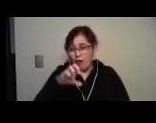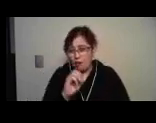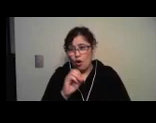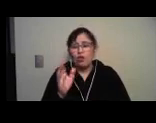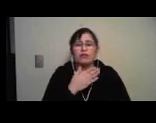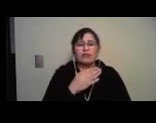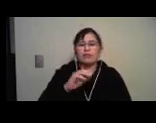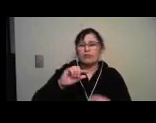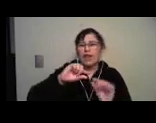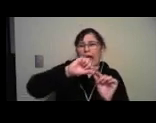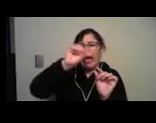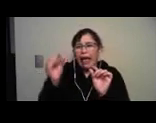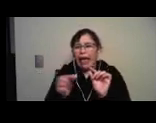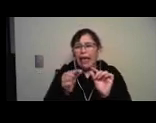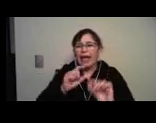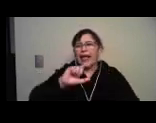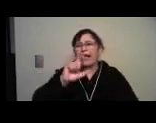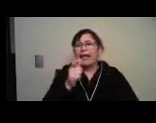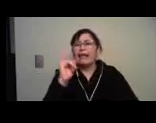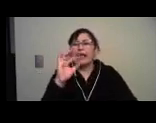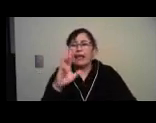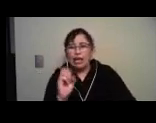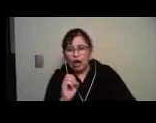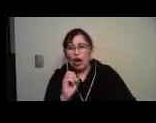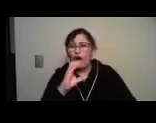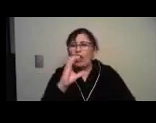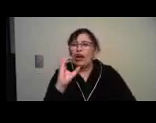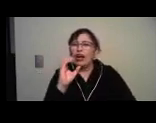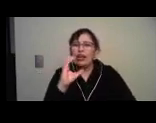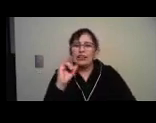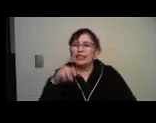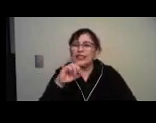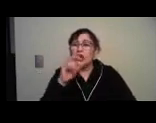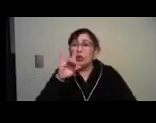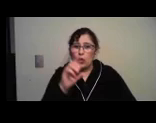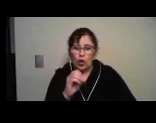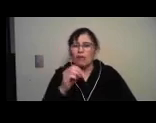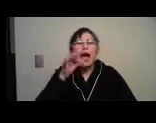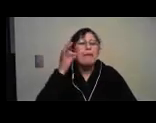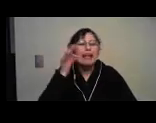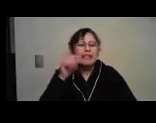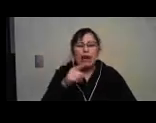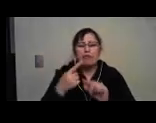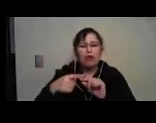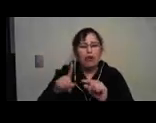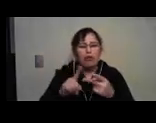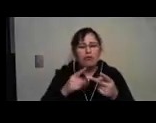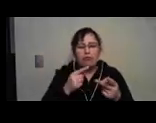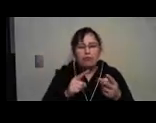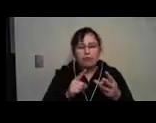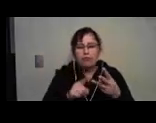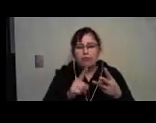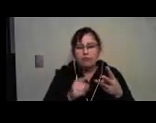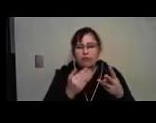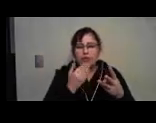del cíngulo, ya que está graficado acá, ya, que es la corteza de forma amarilla, que le da prácticamente la vuelta al